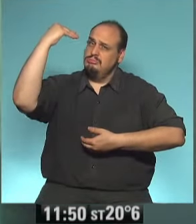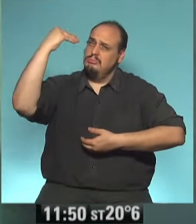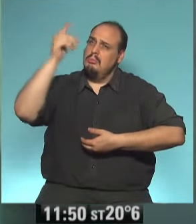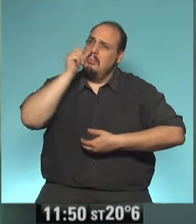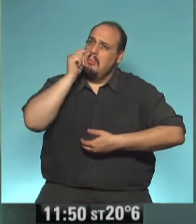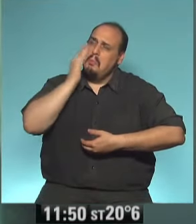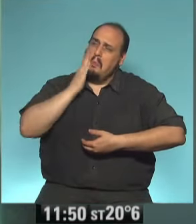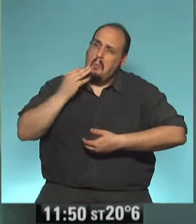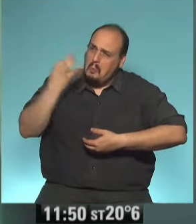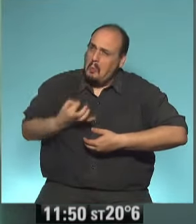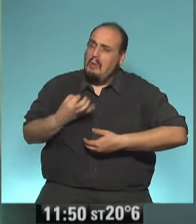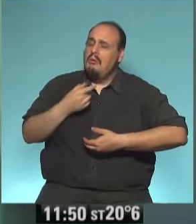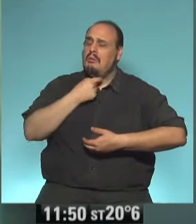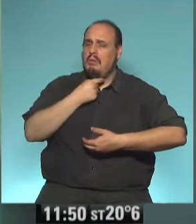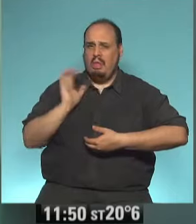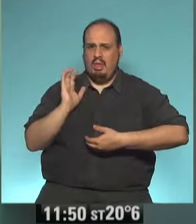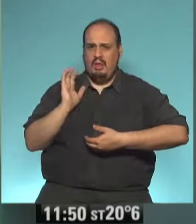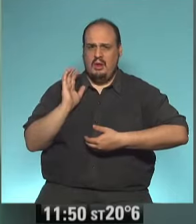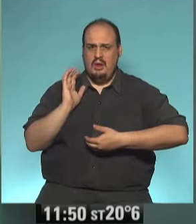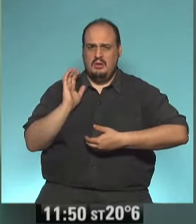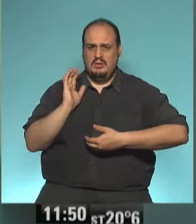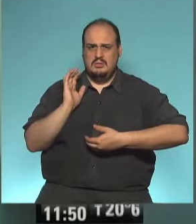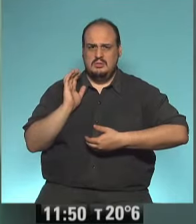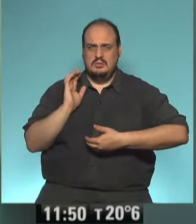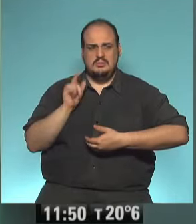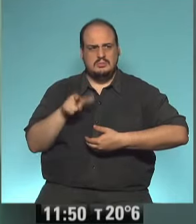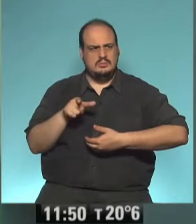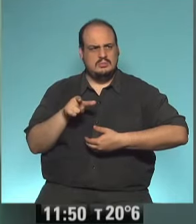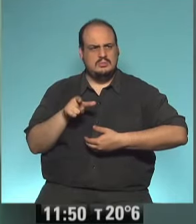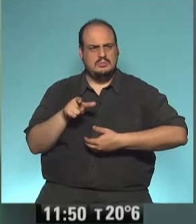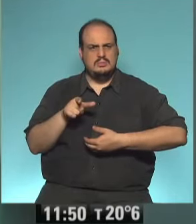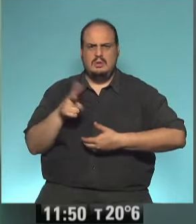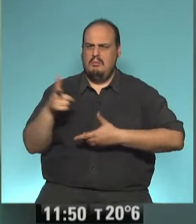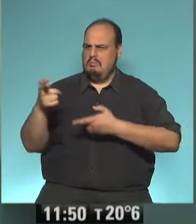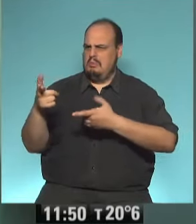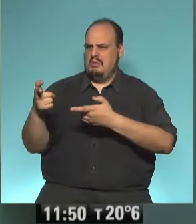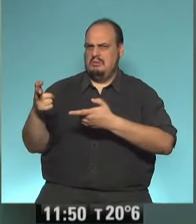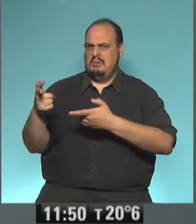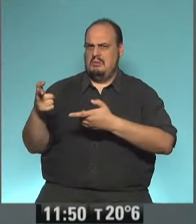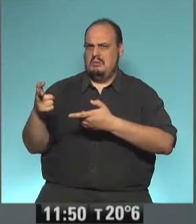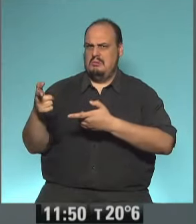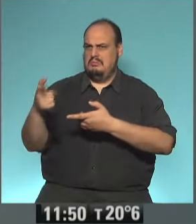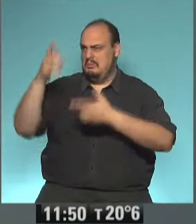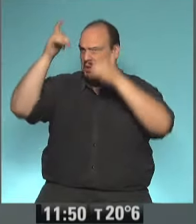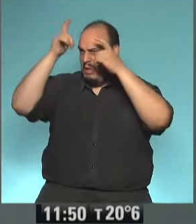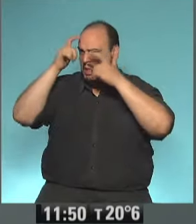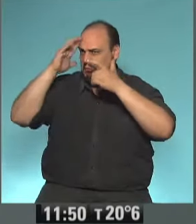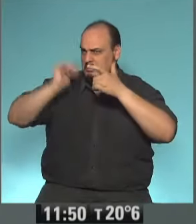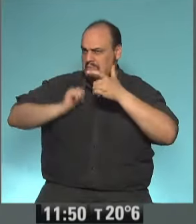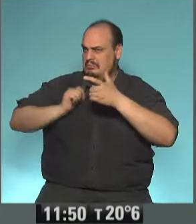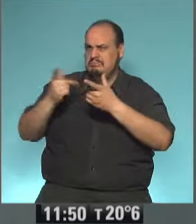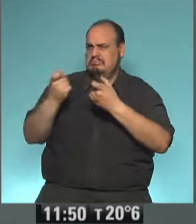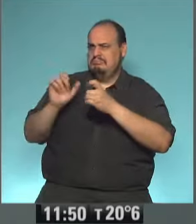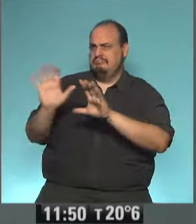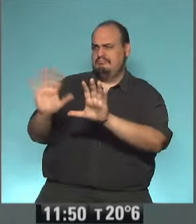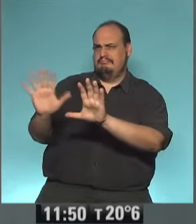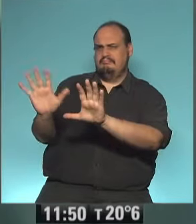quiero ser un buen papá. No necesito pistolas ni casco de